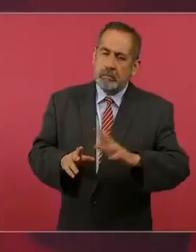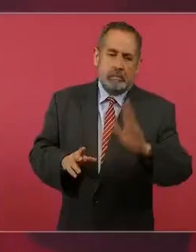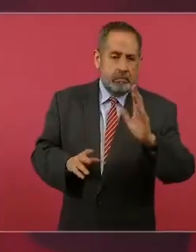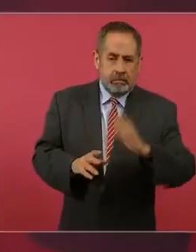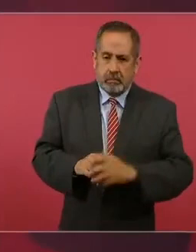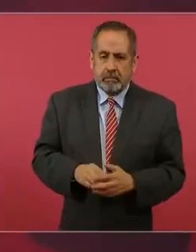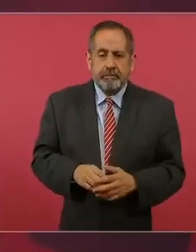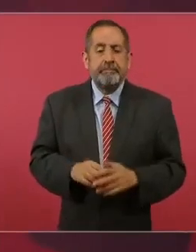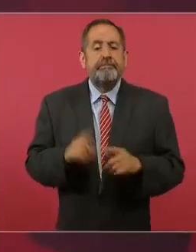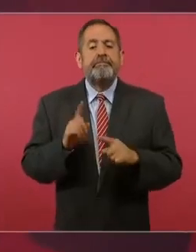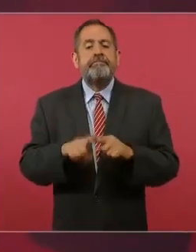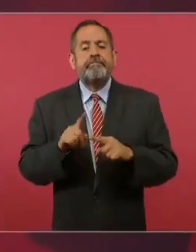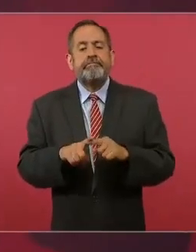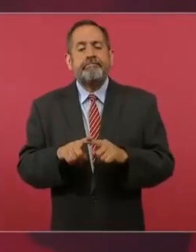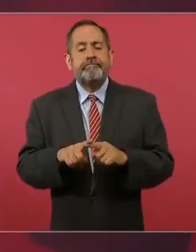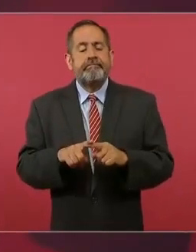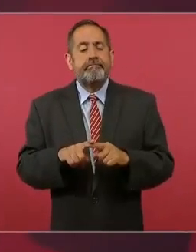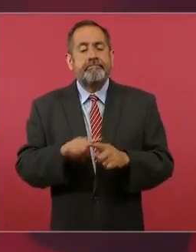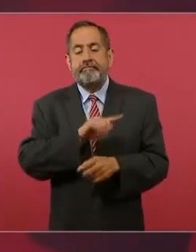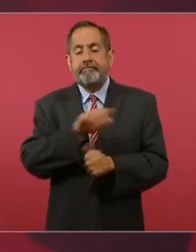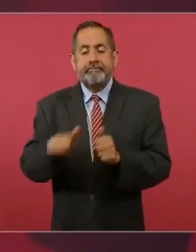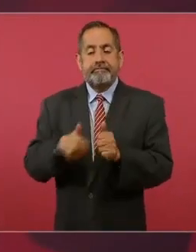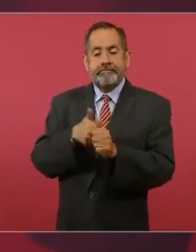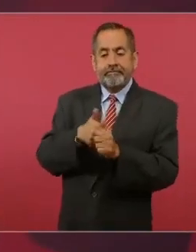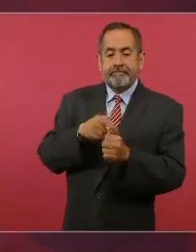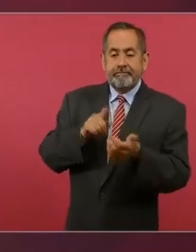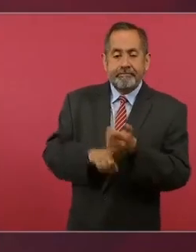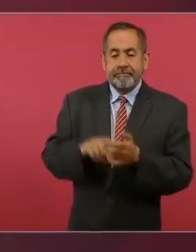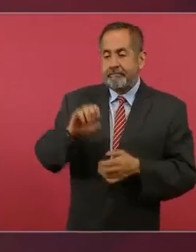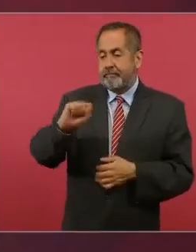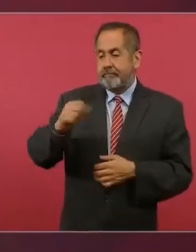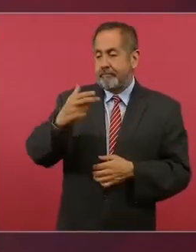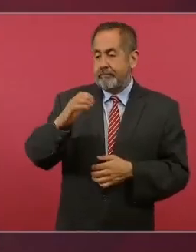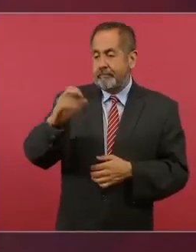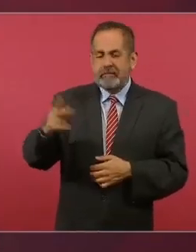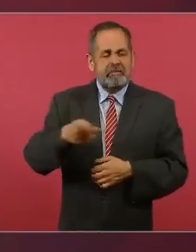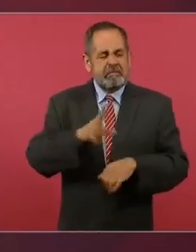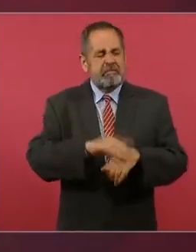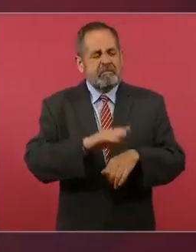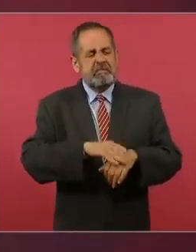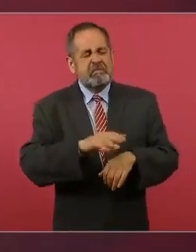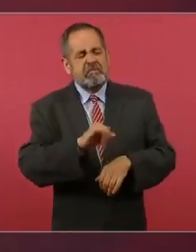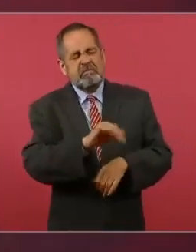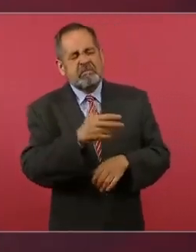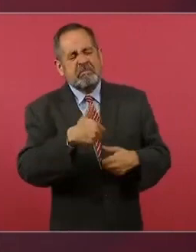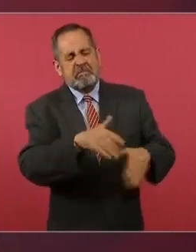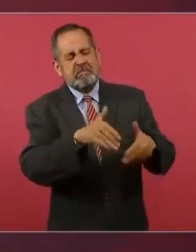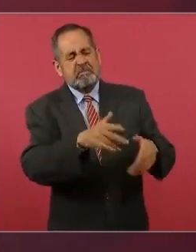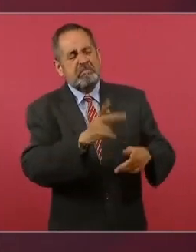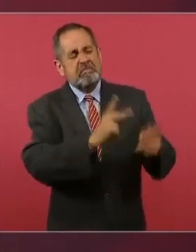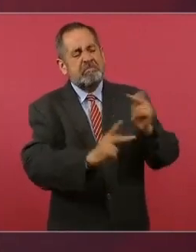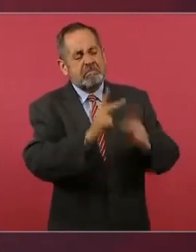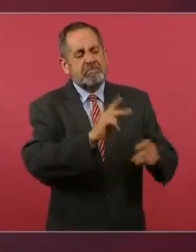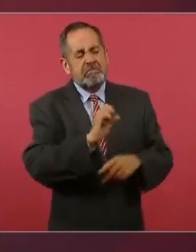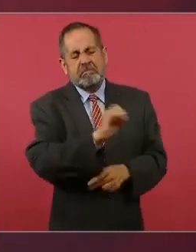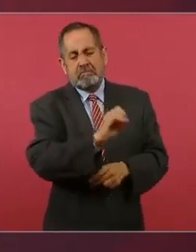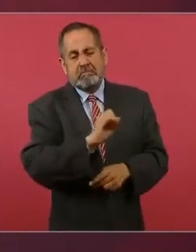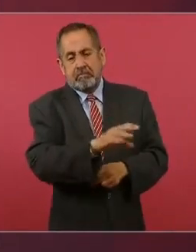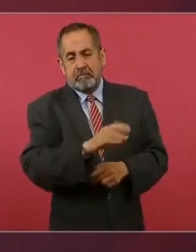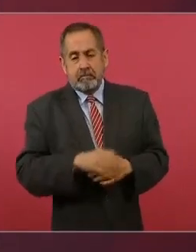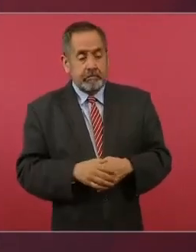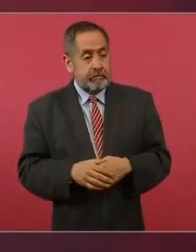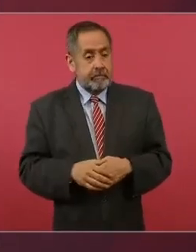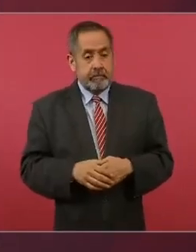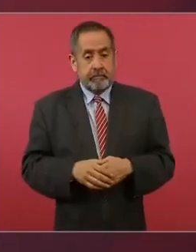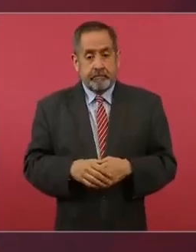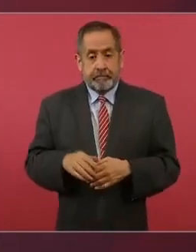auspiciado por Hacienda, por la Federación, porque le hablaban a